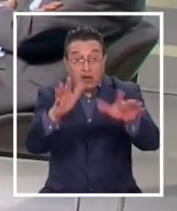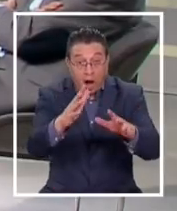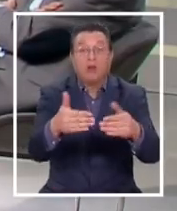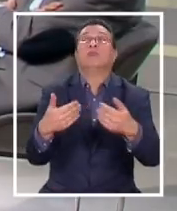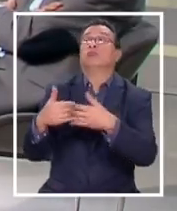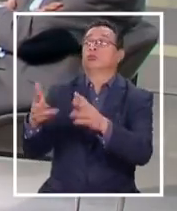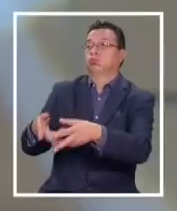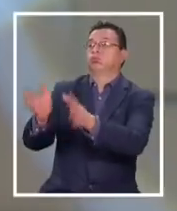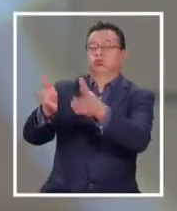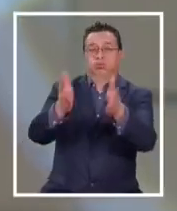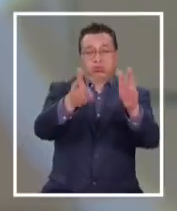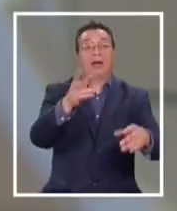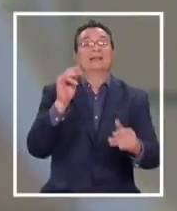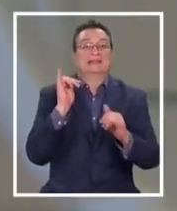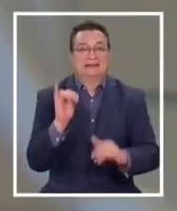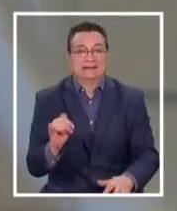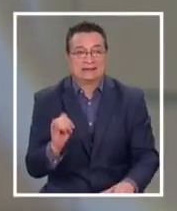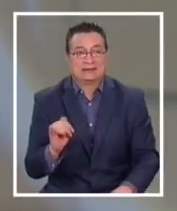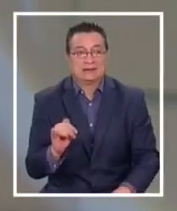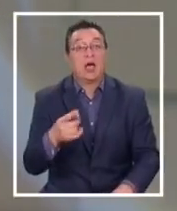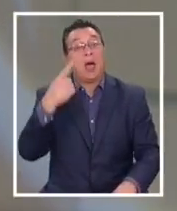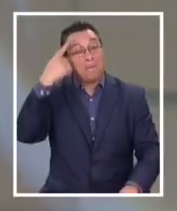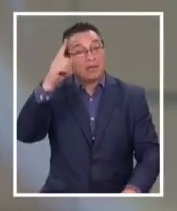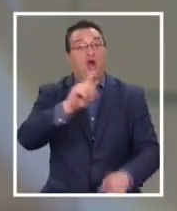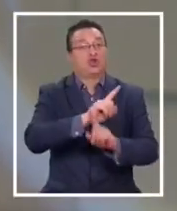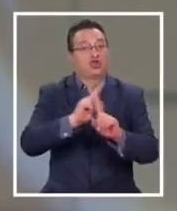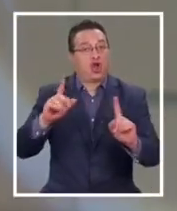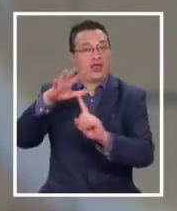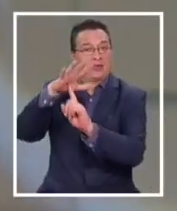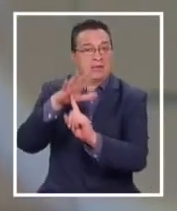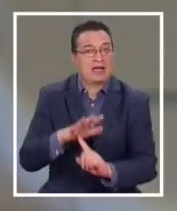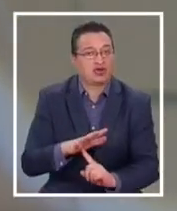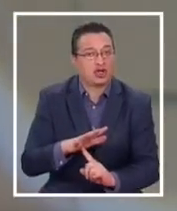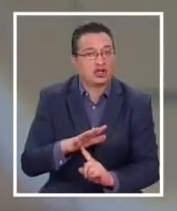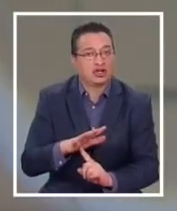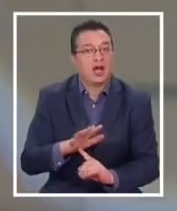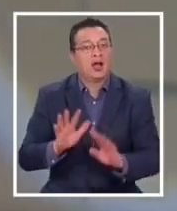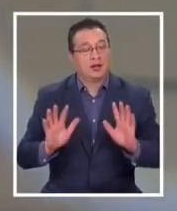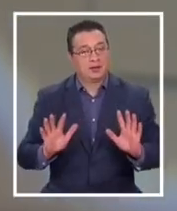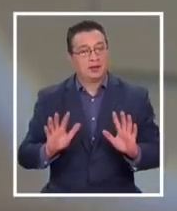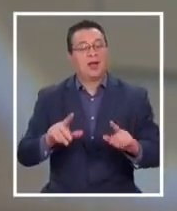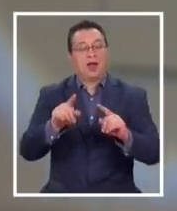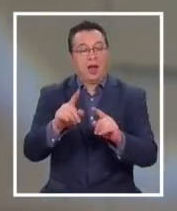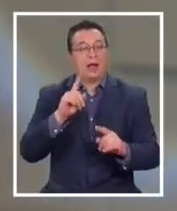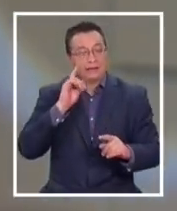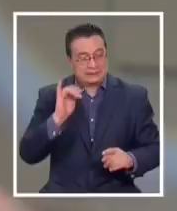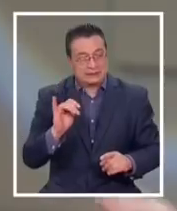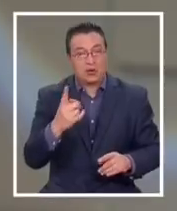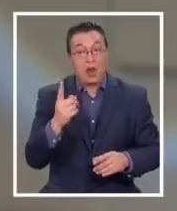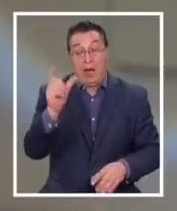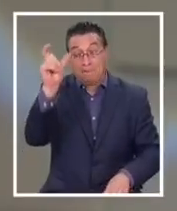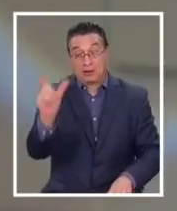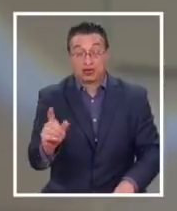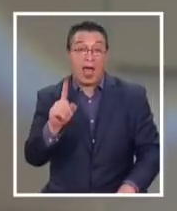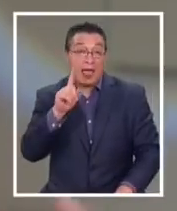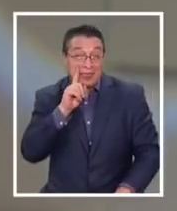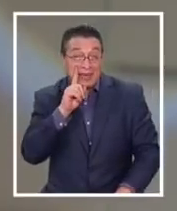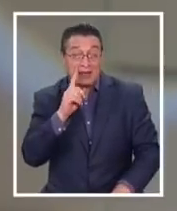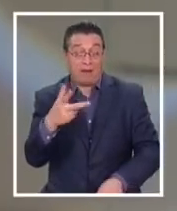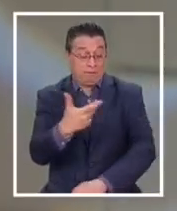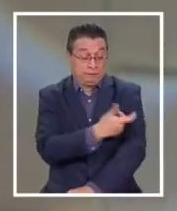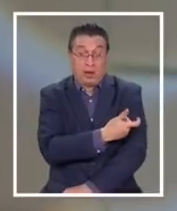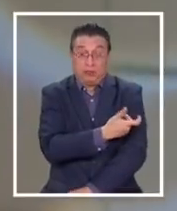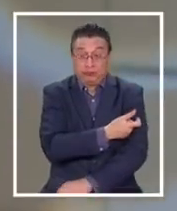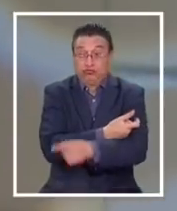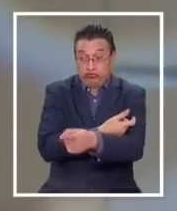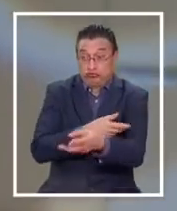aspecto. En algún aspecto, nunca generando discriminación, pero sí me parece que si una persona accede a esa vacunación puede